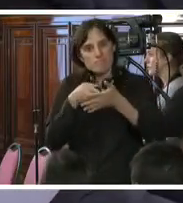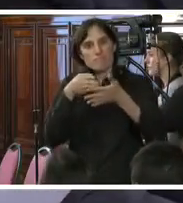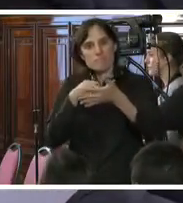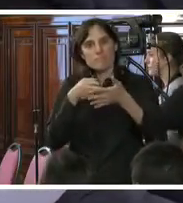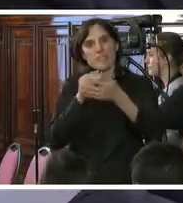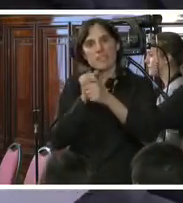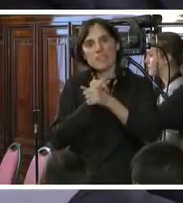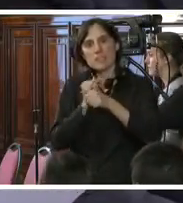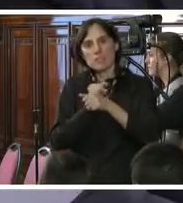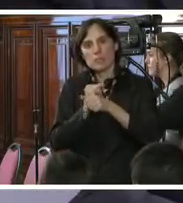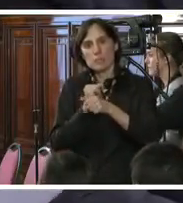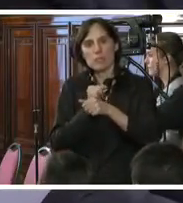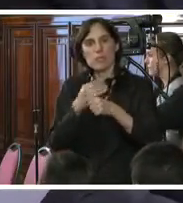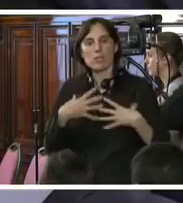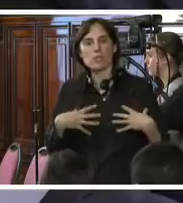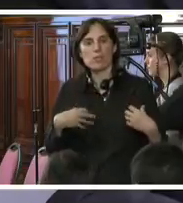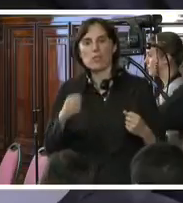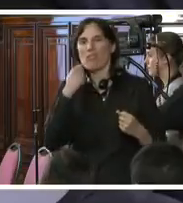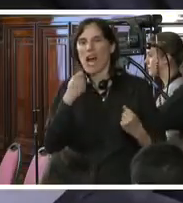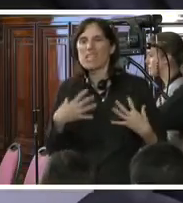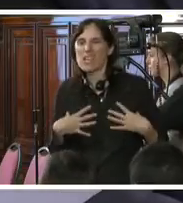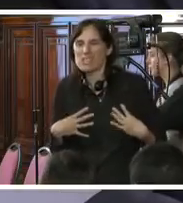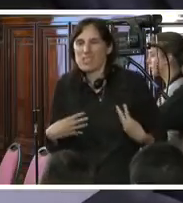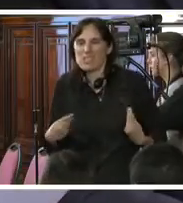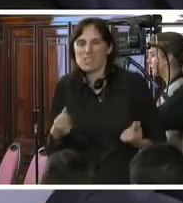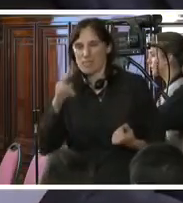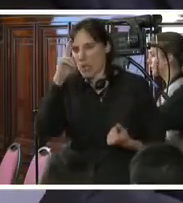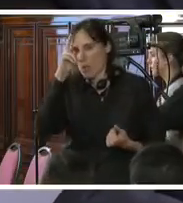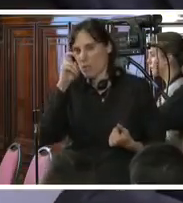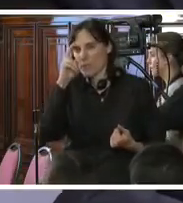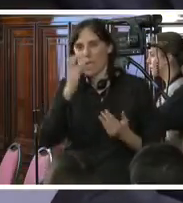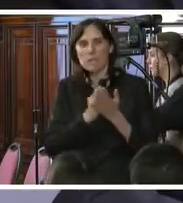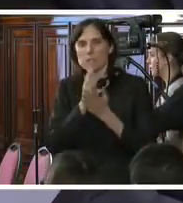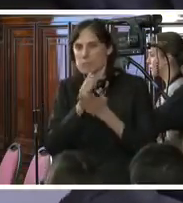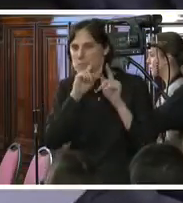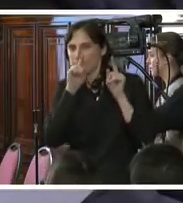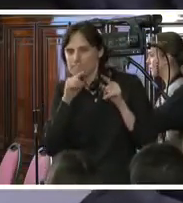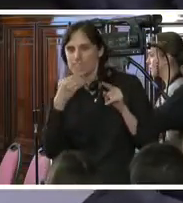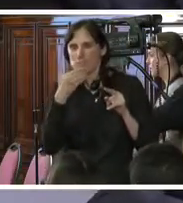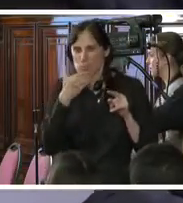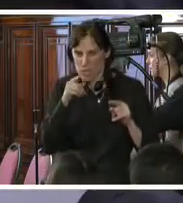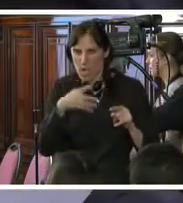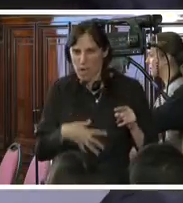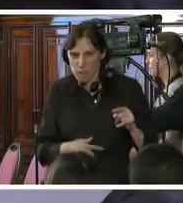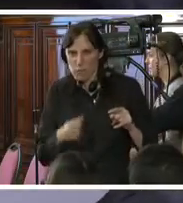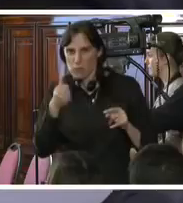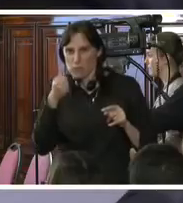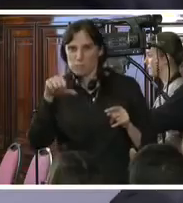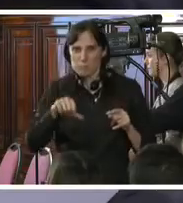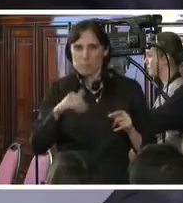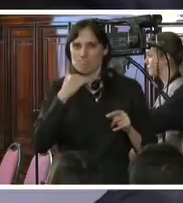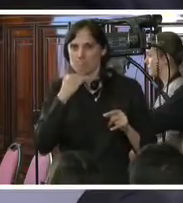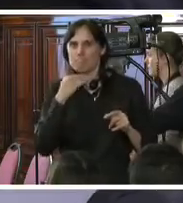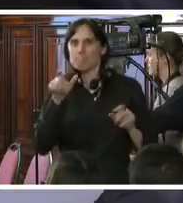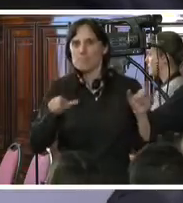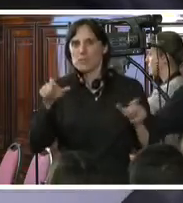en las instituciones de salud, es la falta de sensibilidad en el tema y la recurrente objeción de conciencia, incluso en el personal